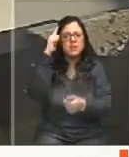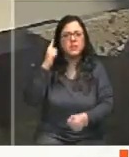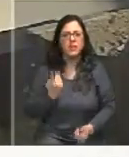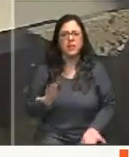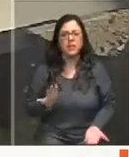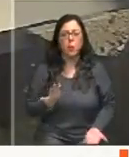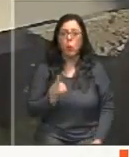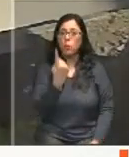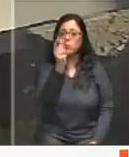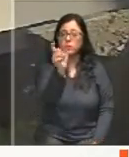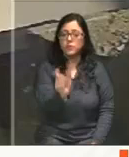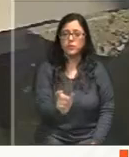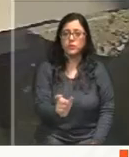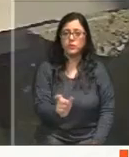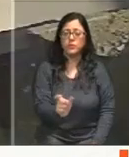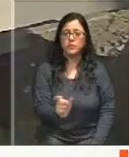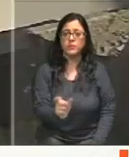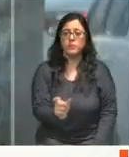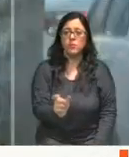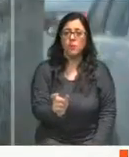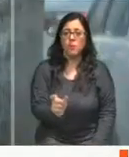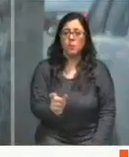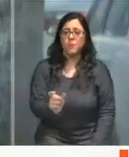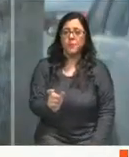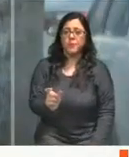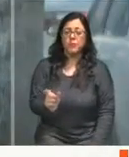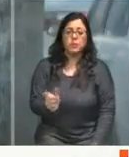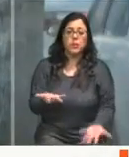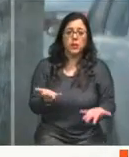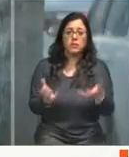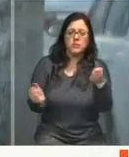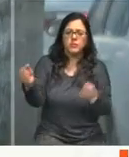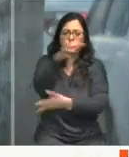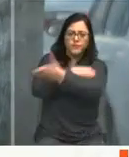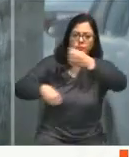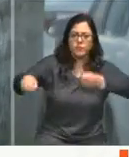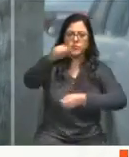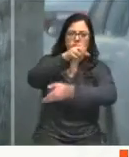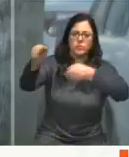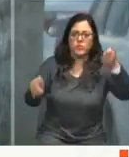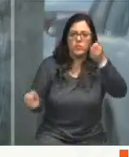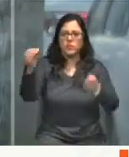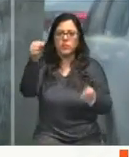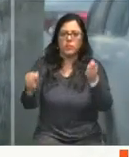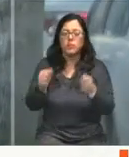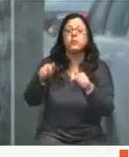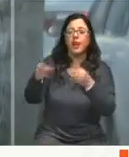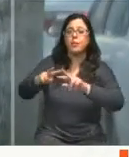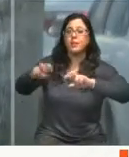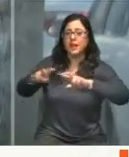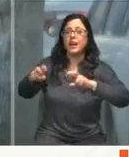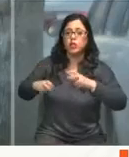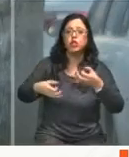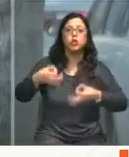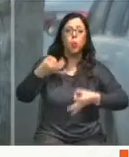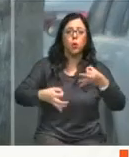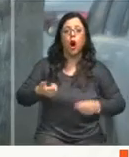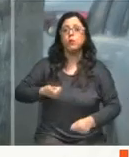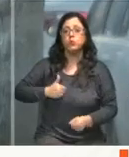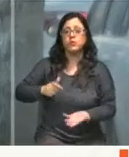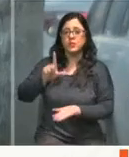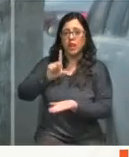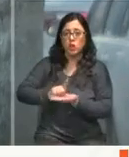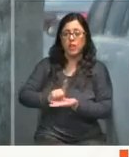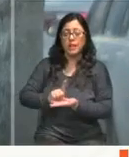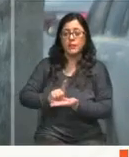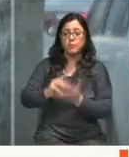persona pierde el control del vehículo, en materia de investigación por parte del juzgado de policía local, donde